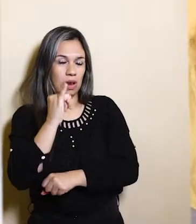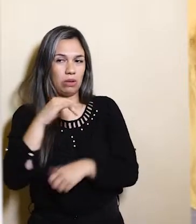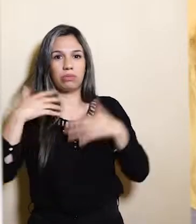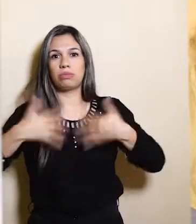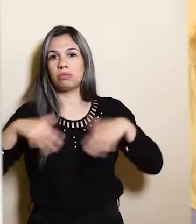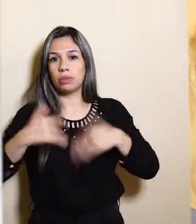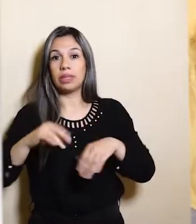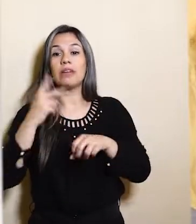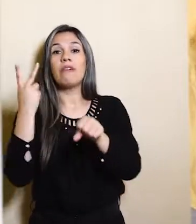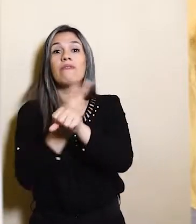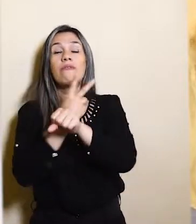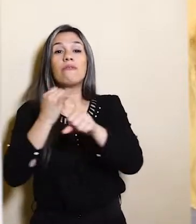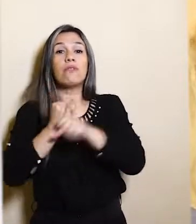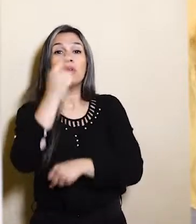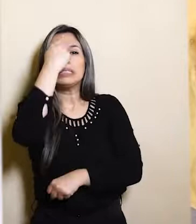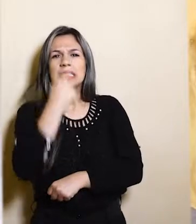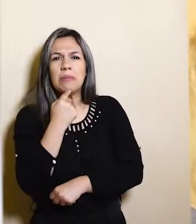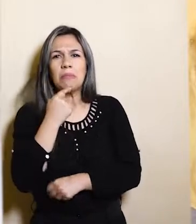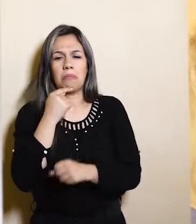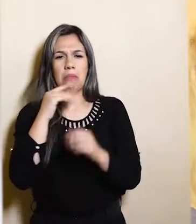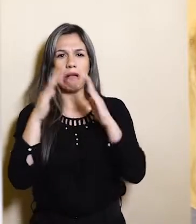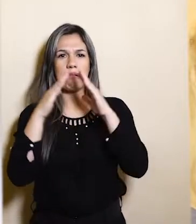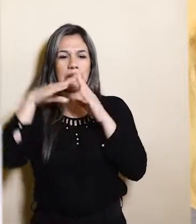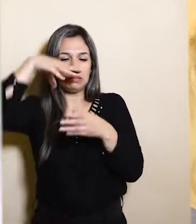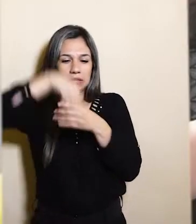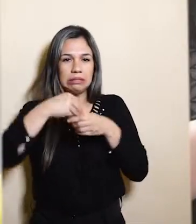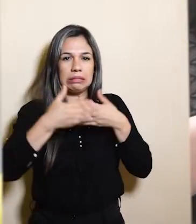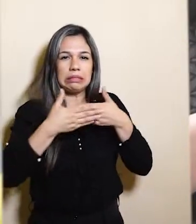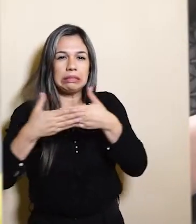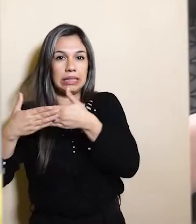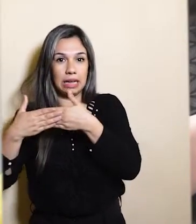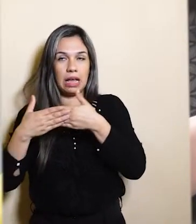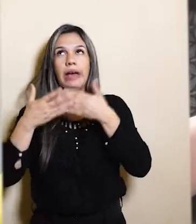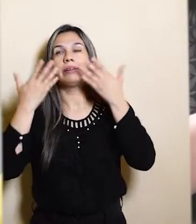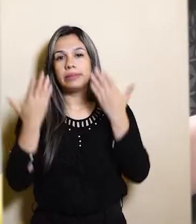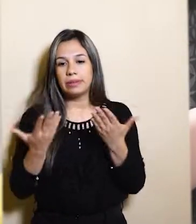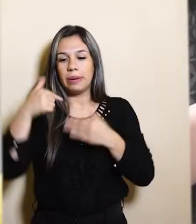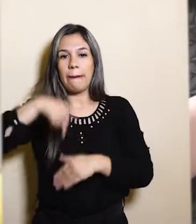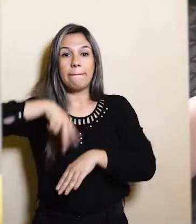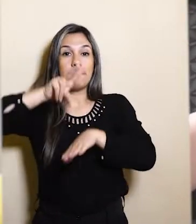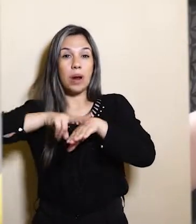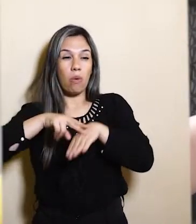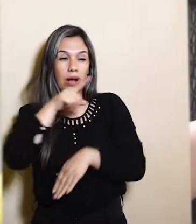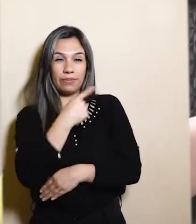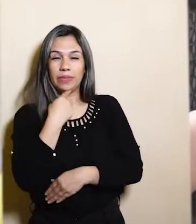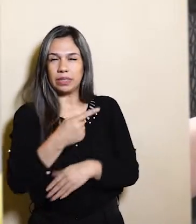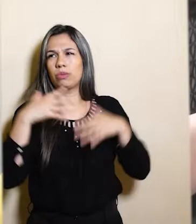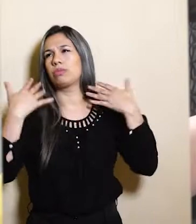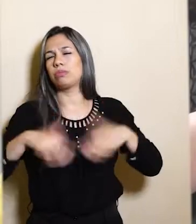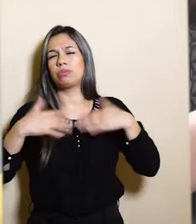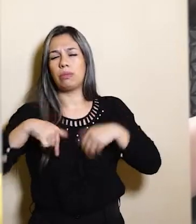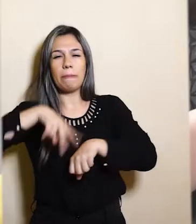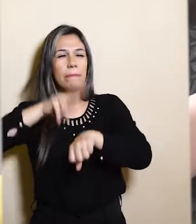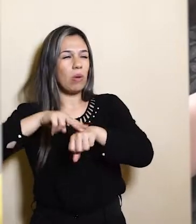perpetrados muchas veces por quienes están cerca de ellos. Y Paraguay, lamentablemente, como tú lo indicas, es uno de los países que